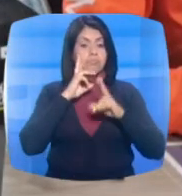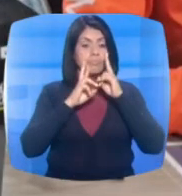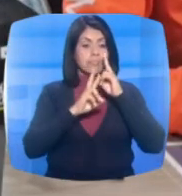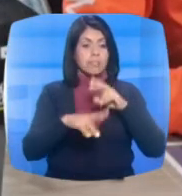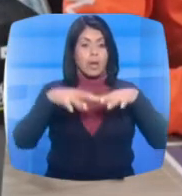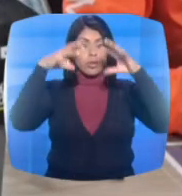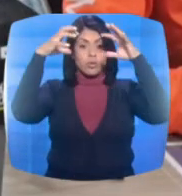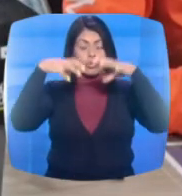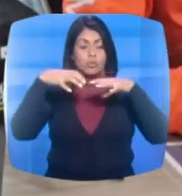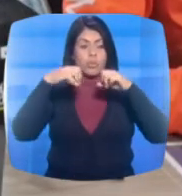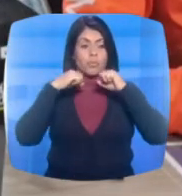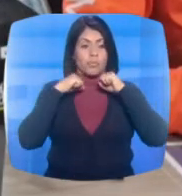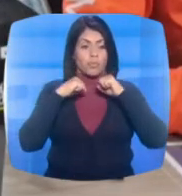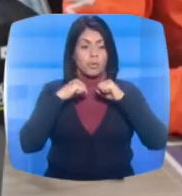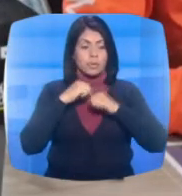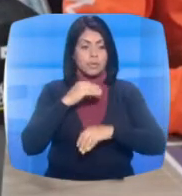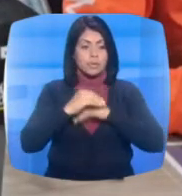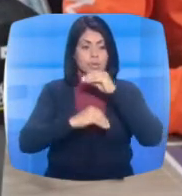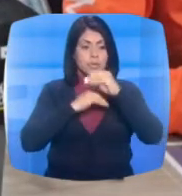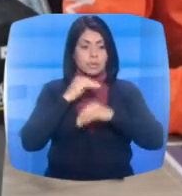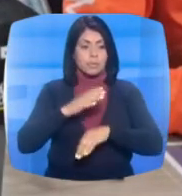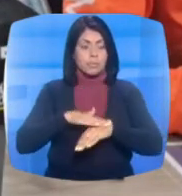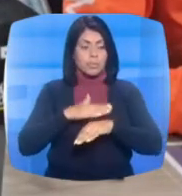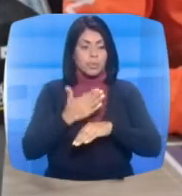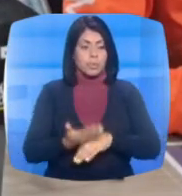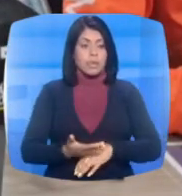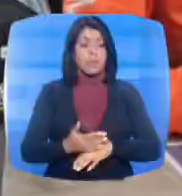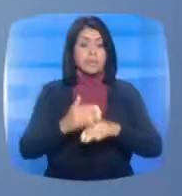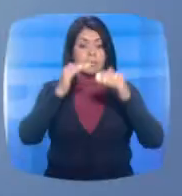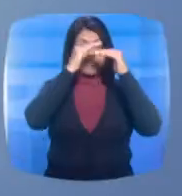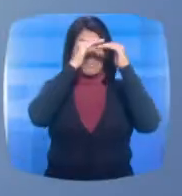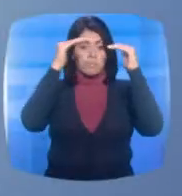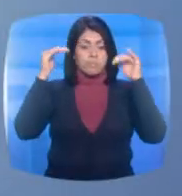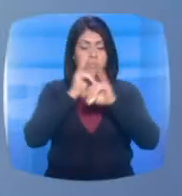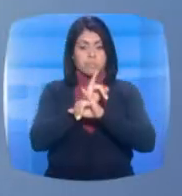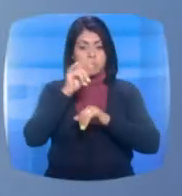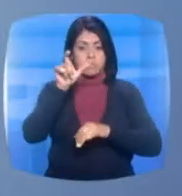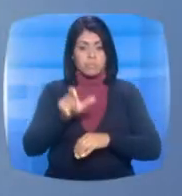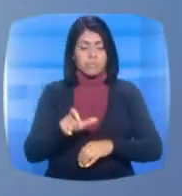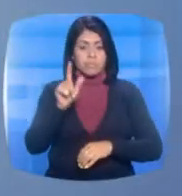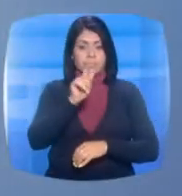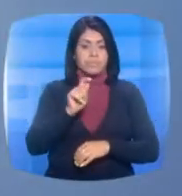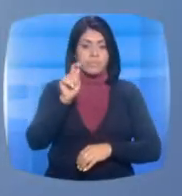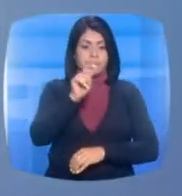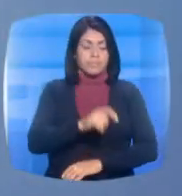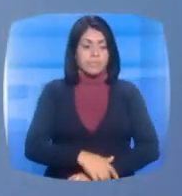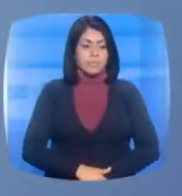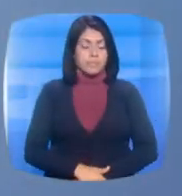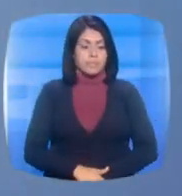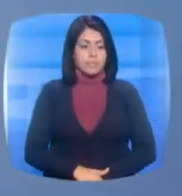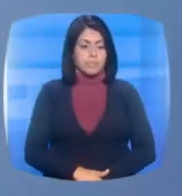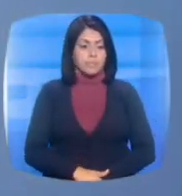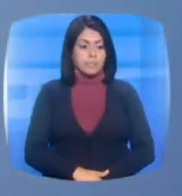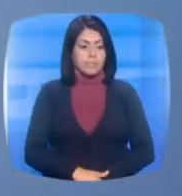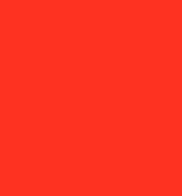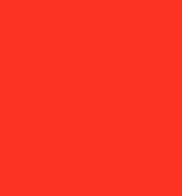con las lluvias sólidas que se dan producto de la topósfera. En Táchira, Fabiola Niño, Televen.